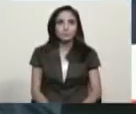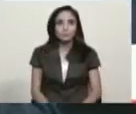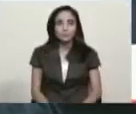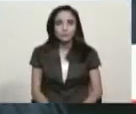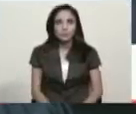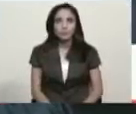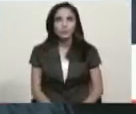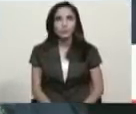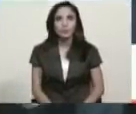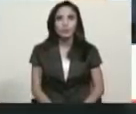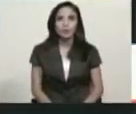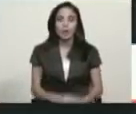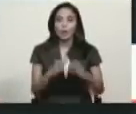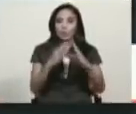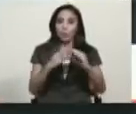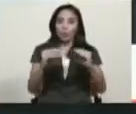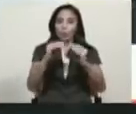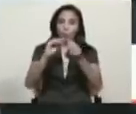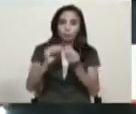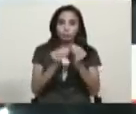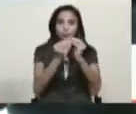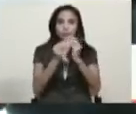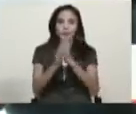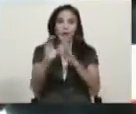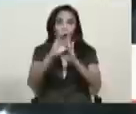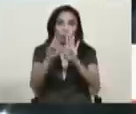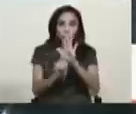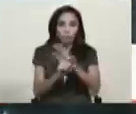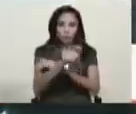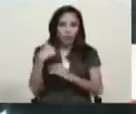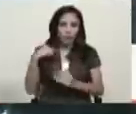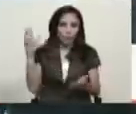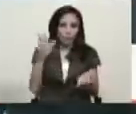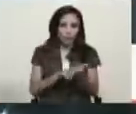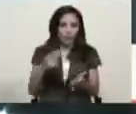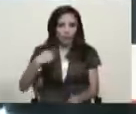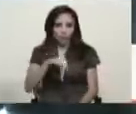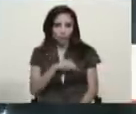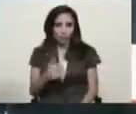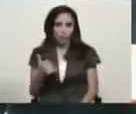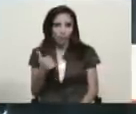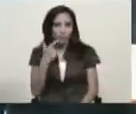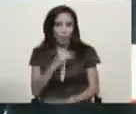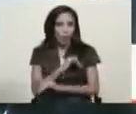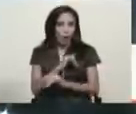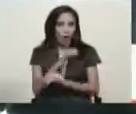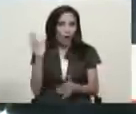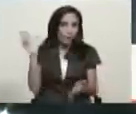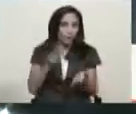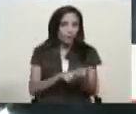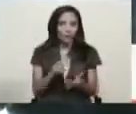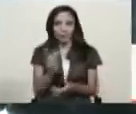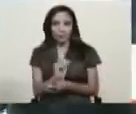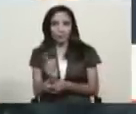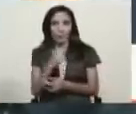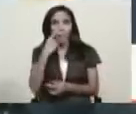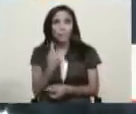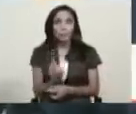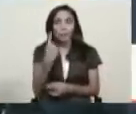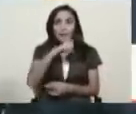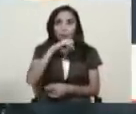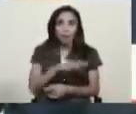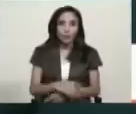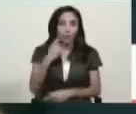Corredactores de esta constitución. Y esta constitución no la aprobamos nosotros, encerrados en cuatro paredes. Esta constitución, por primera vez en la